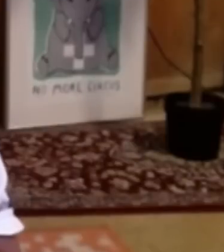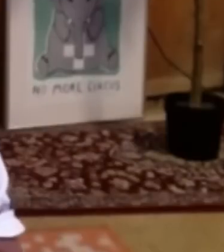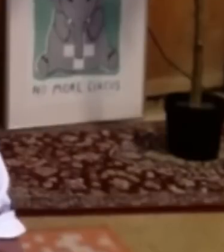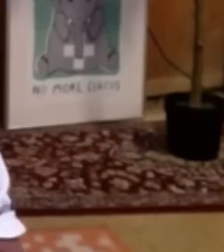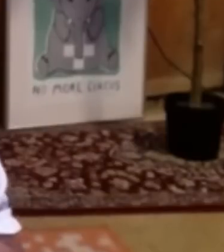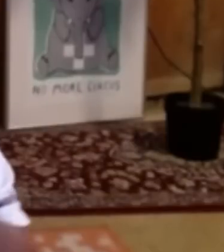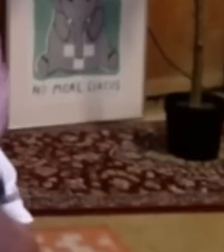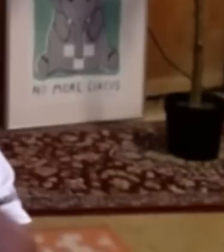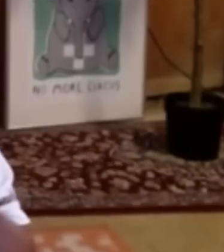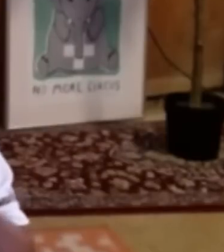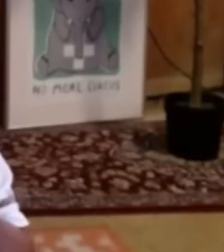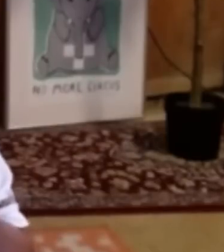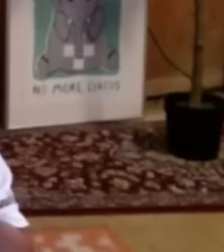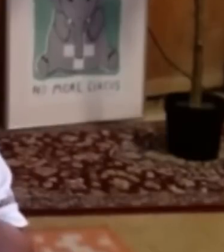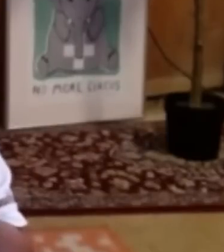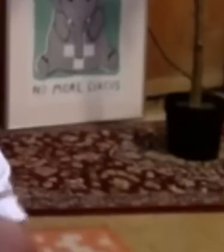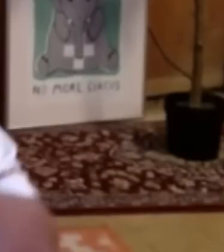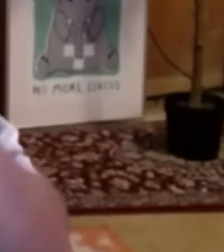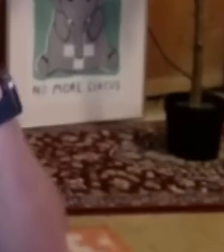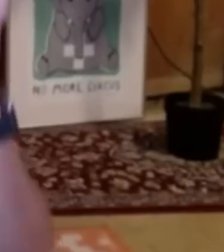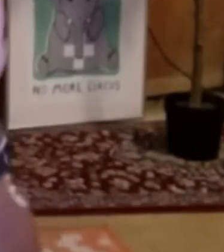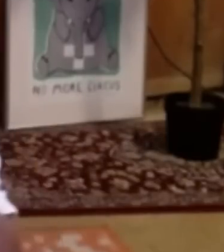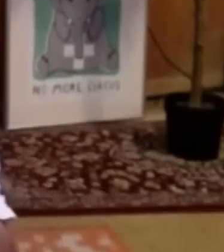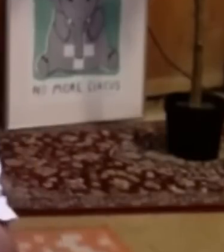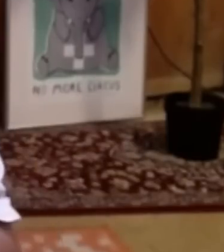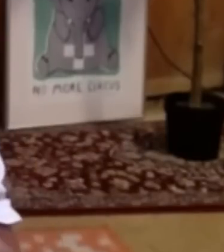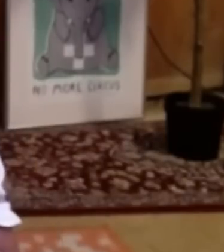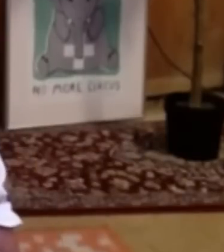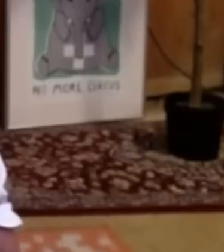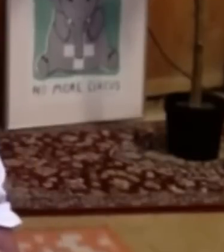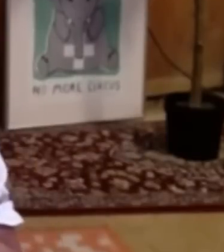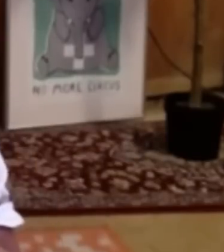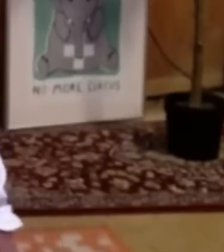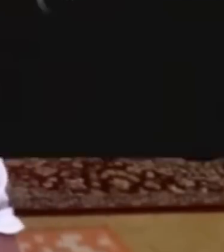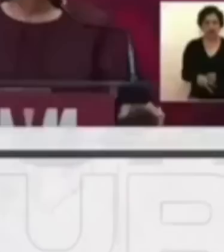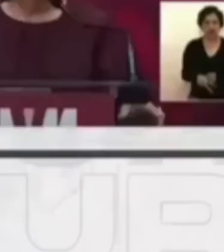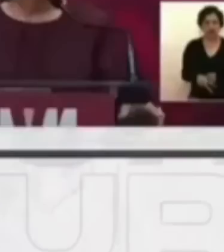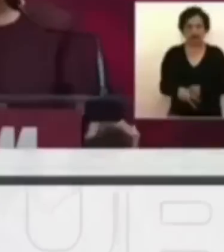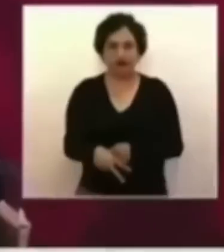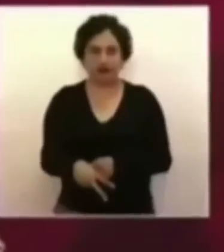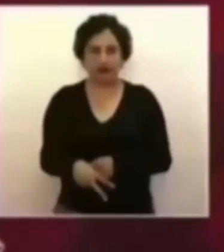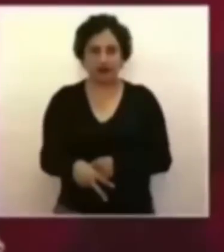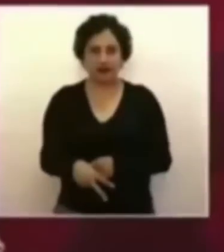vejaciones que cometieron en la mal llamada conquista de México. Escuche.